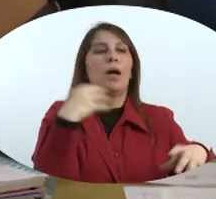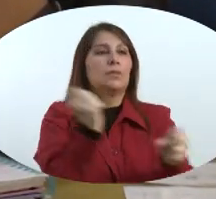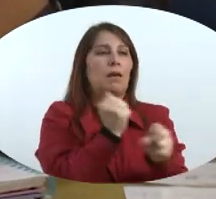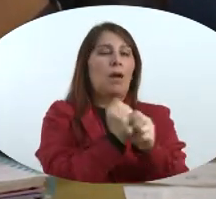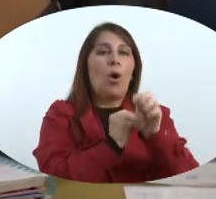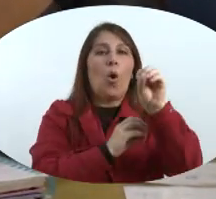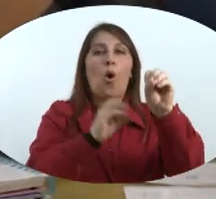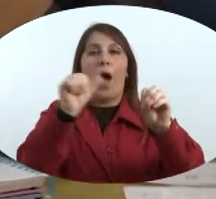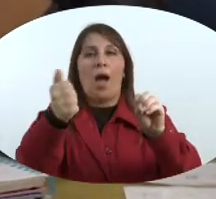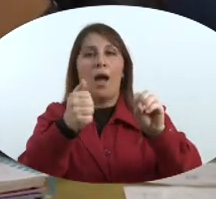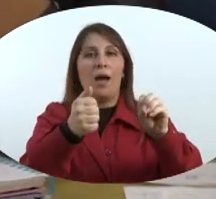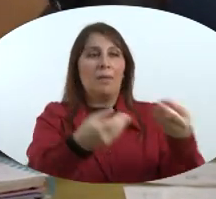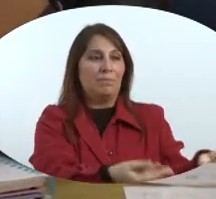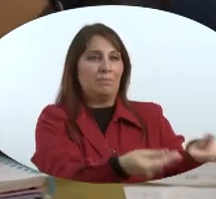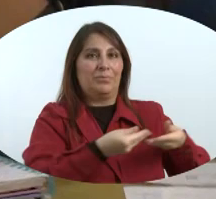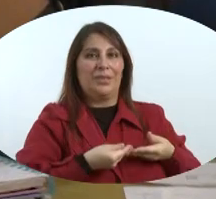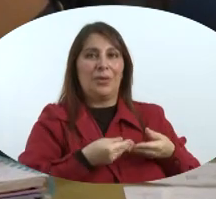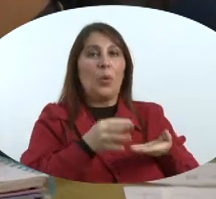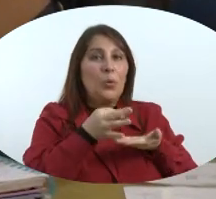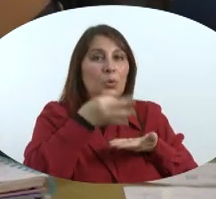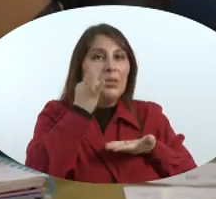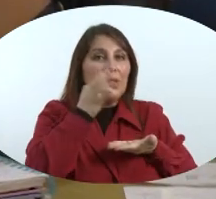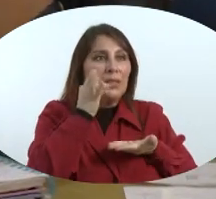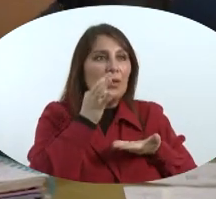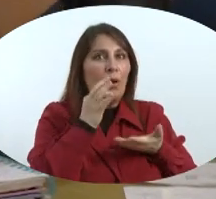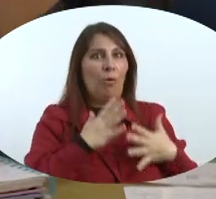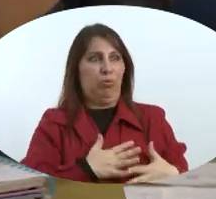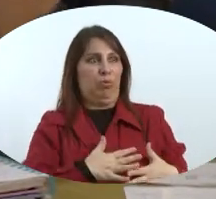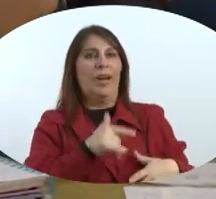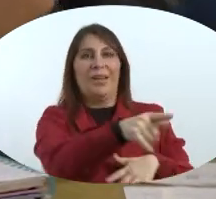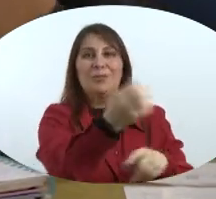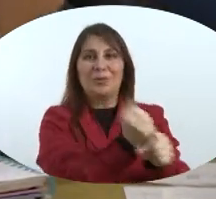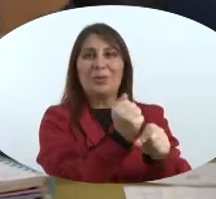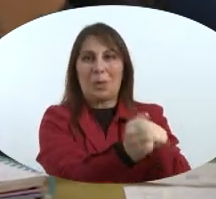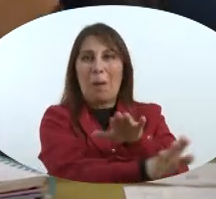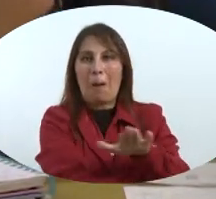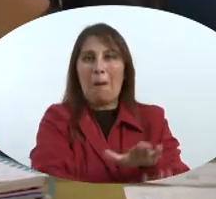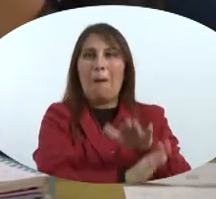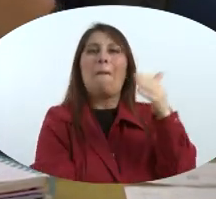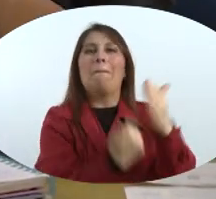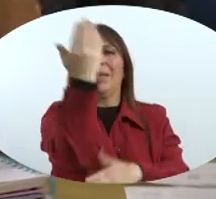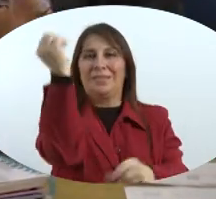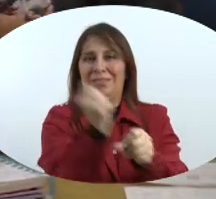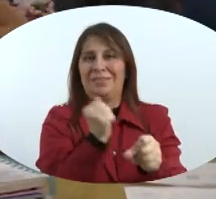trabajadores y trabajadoras me ofrecen un tinto yo creo que eso es trabajo de base como para ir avanzando